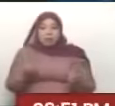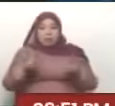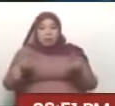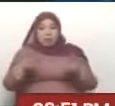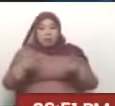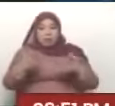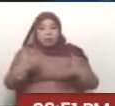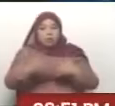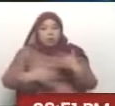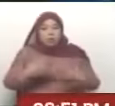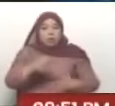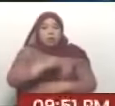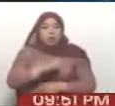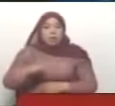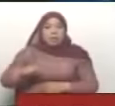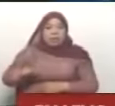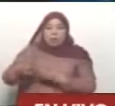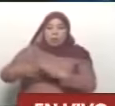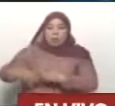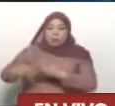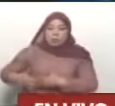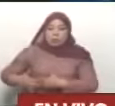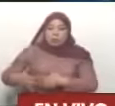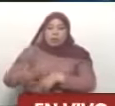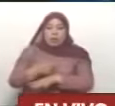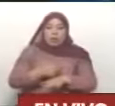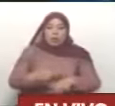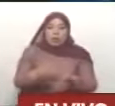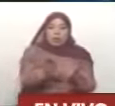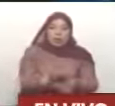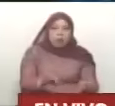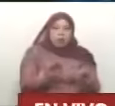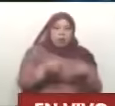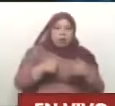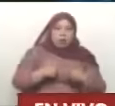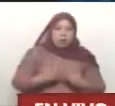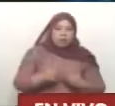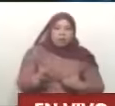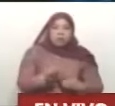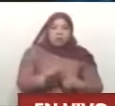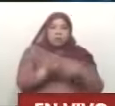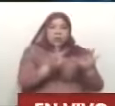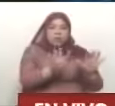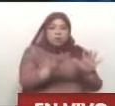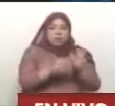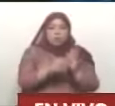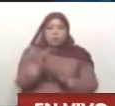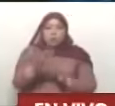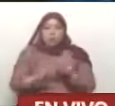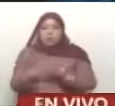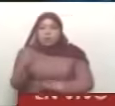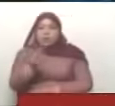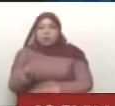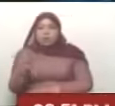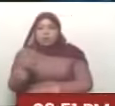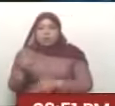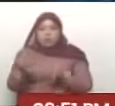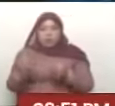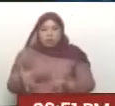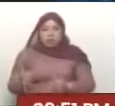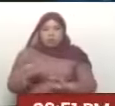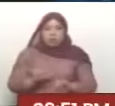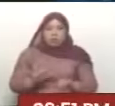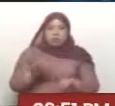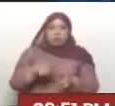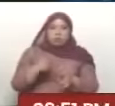hay que dejárselo a los privados y el Estado no tiene que hacer nada. Bueno, Venezuela desde el 99 siempre ha buscado una acción contundente.